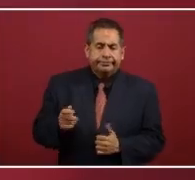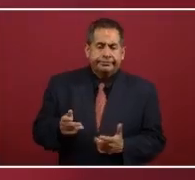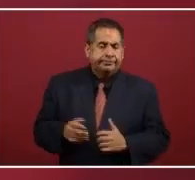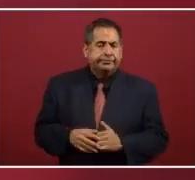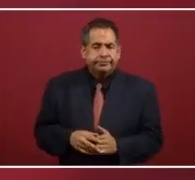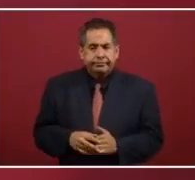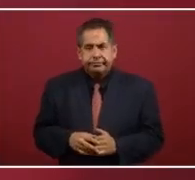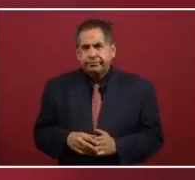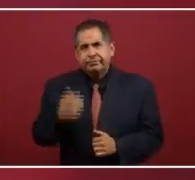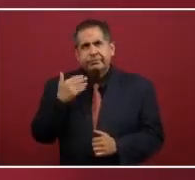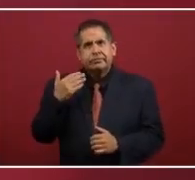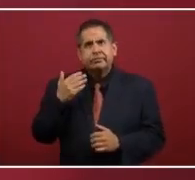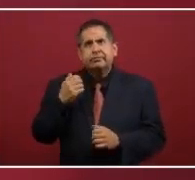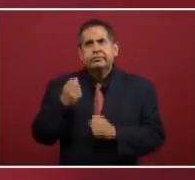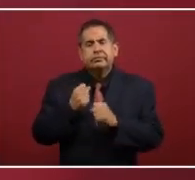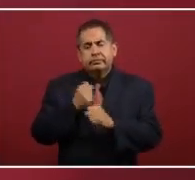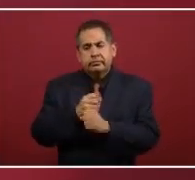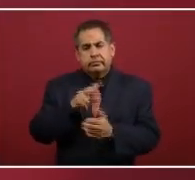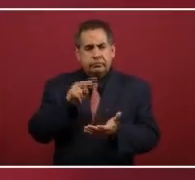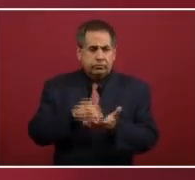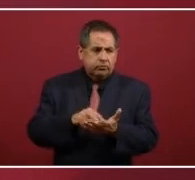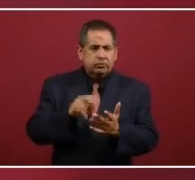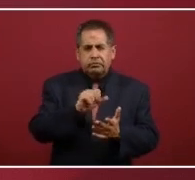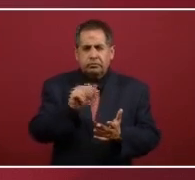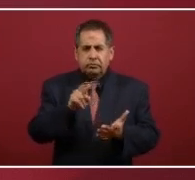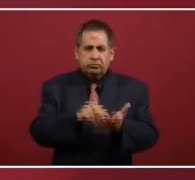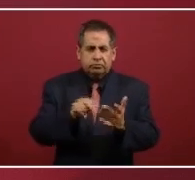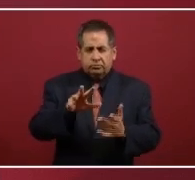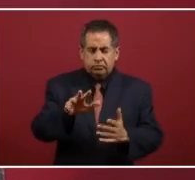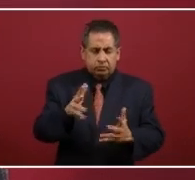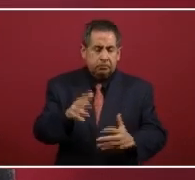de 2000, 2005.